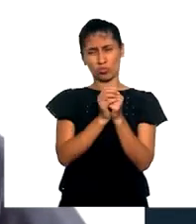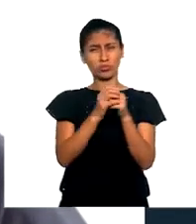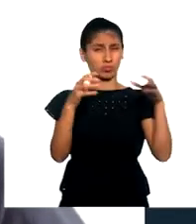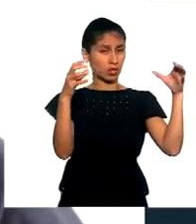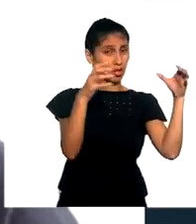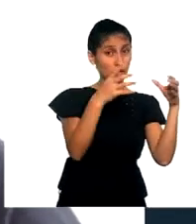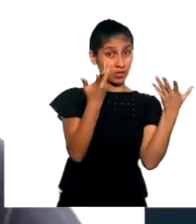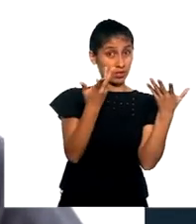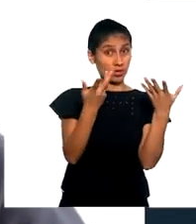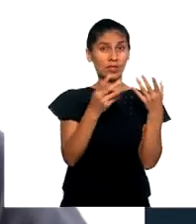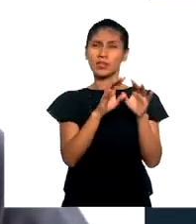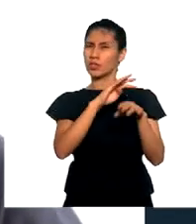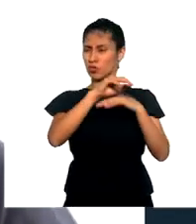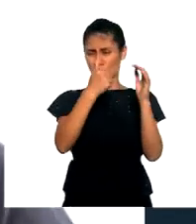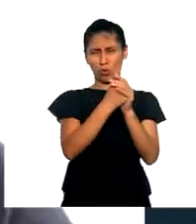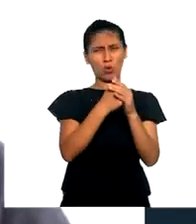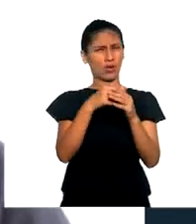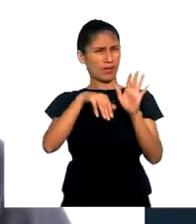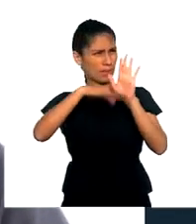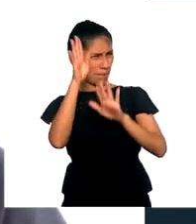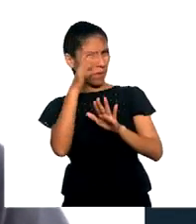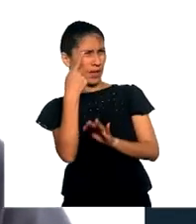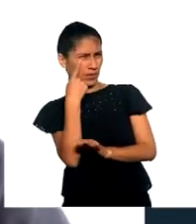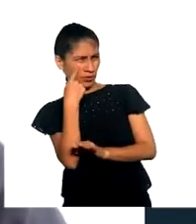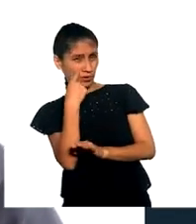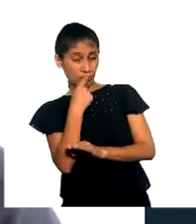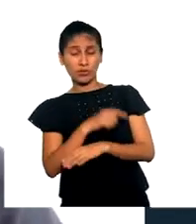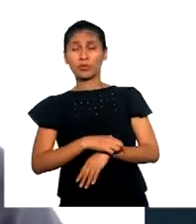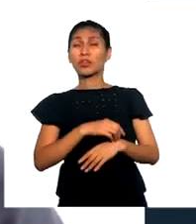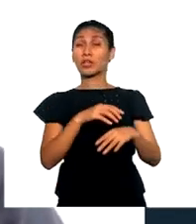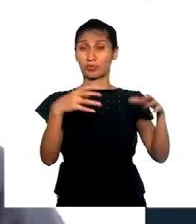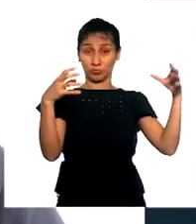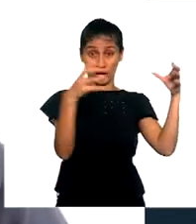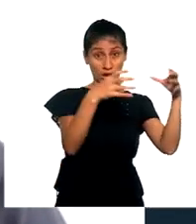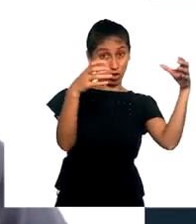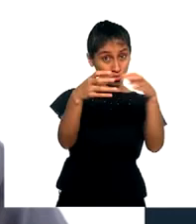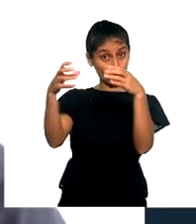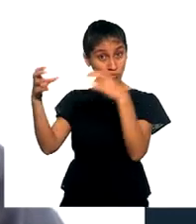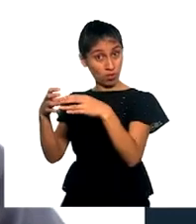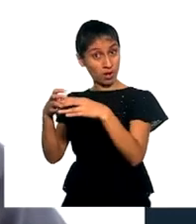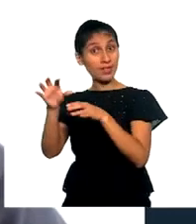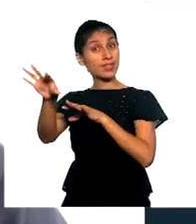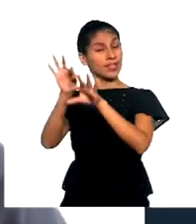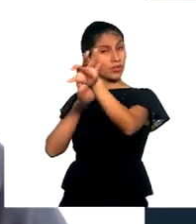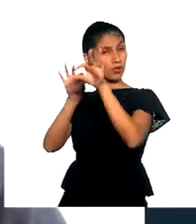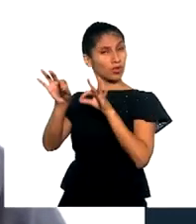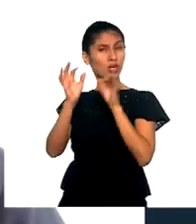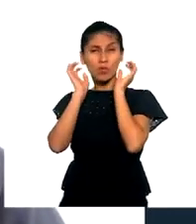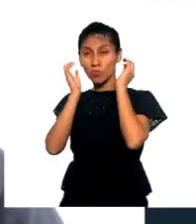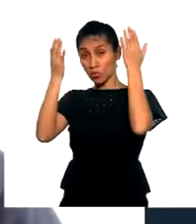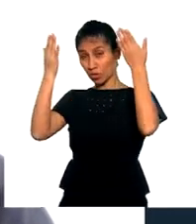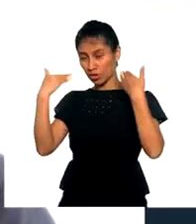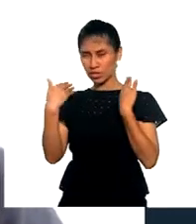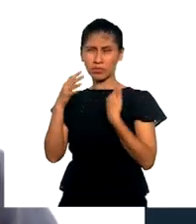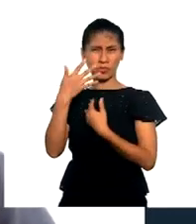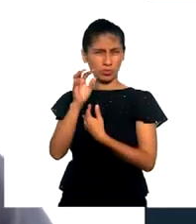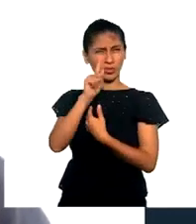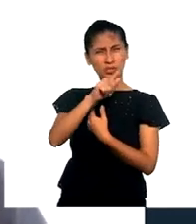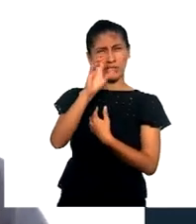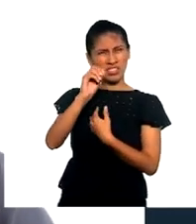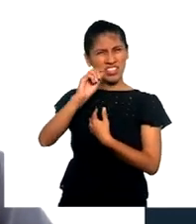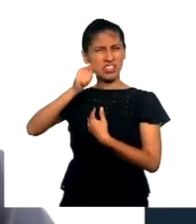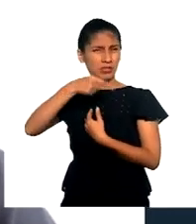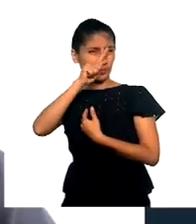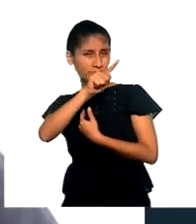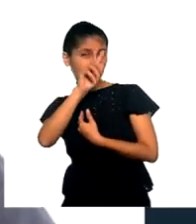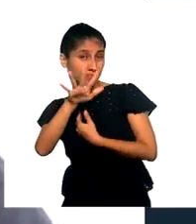es popular agrupan a mujeres sobre todo y principalmente entre 10 15 y 20